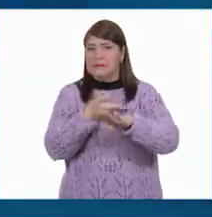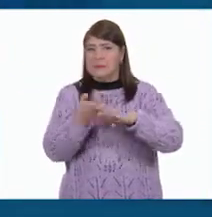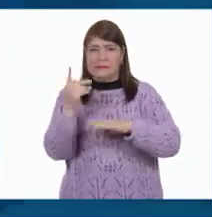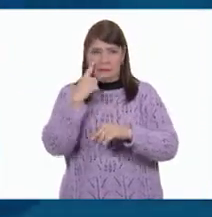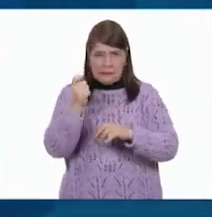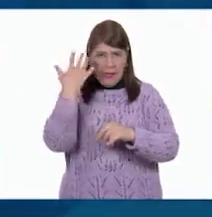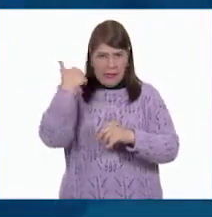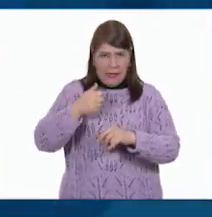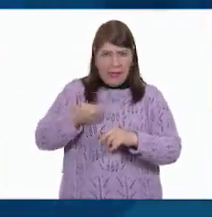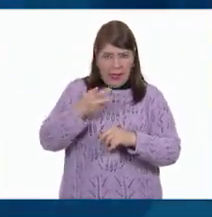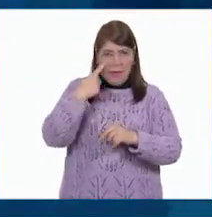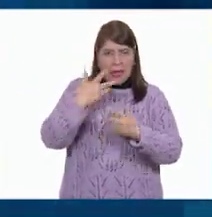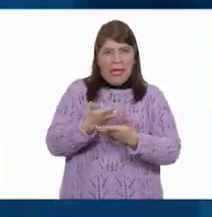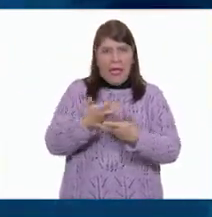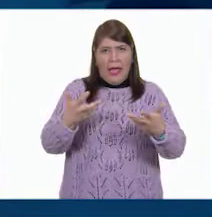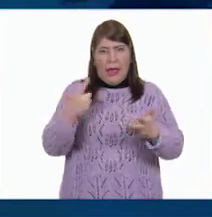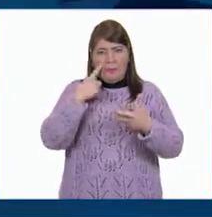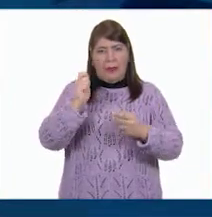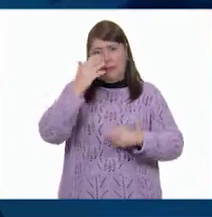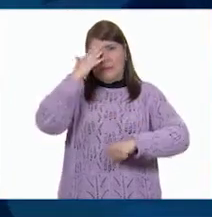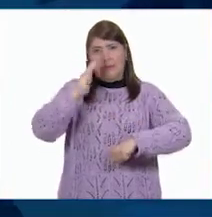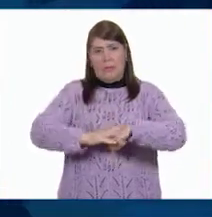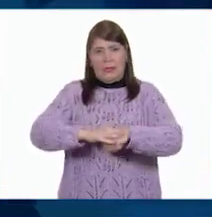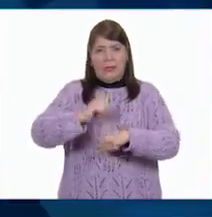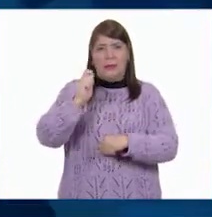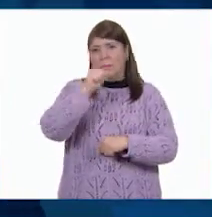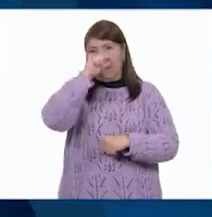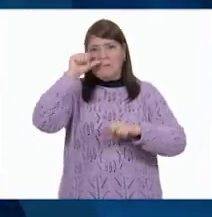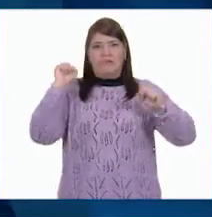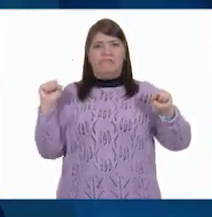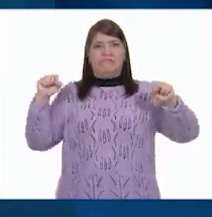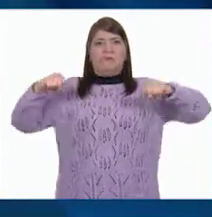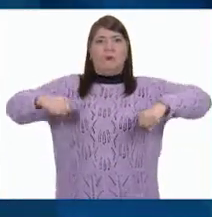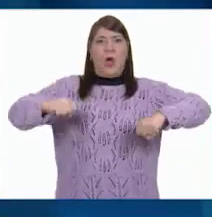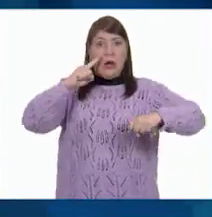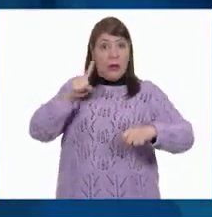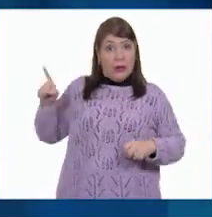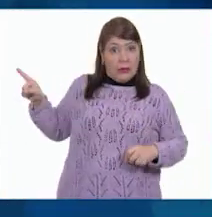describió entonces, dedicado a la memoria de Benito Juárez.